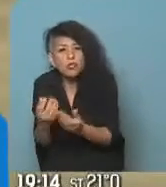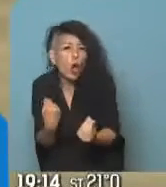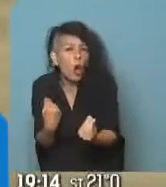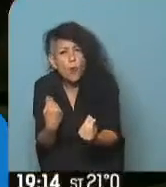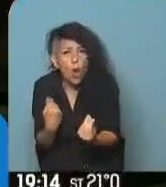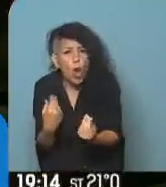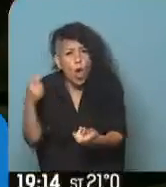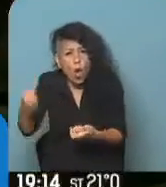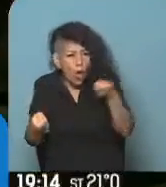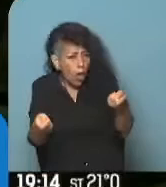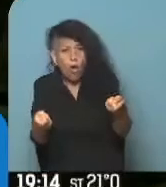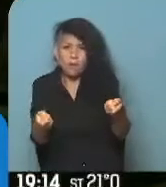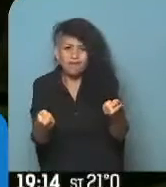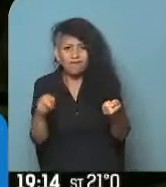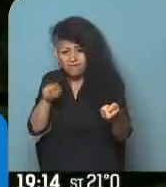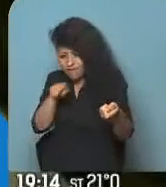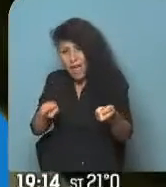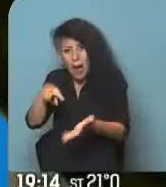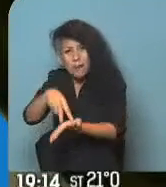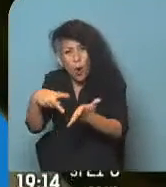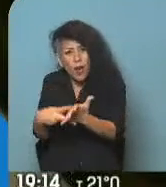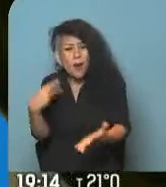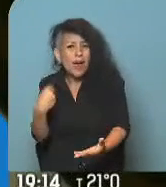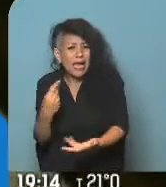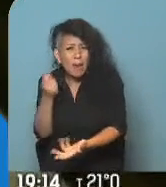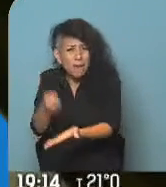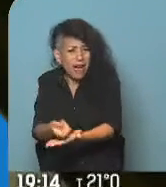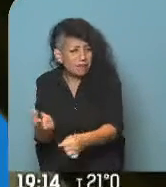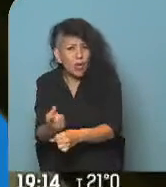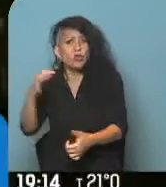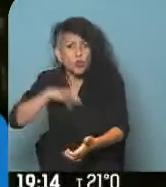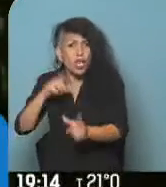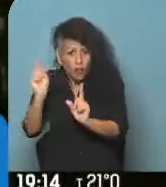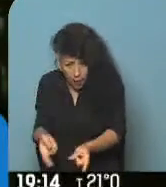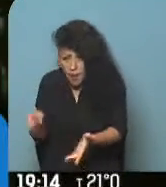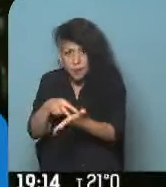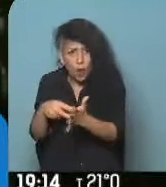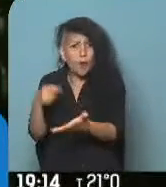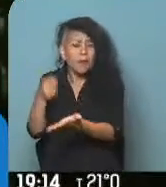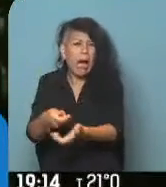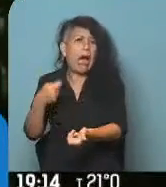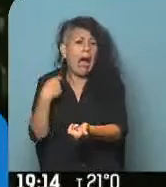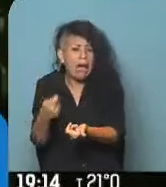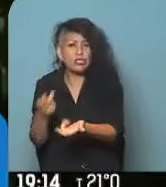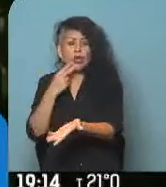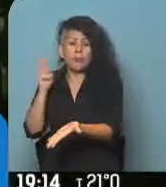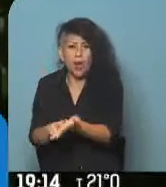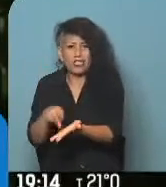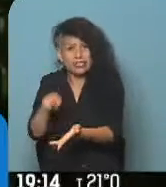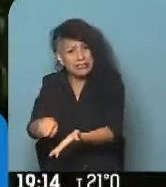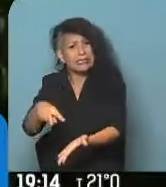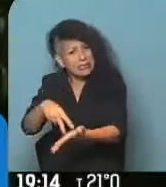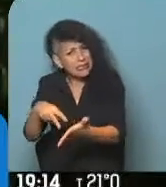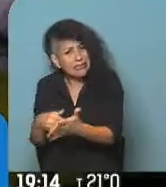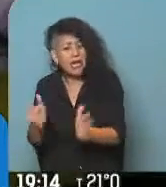que de repente está con serios problemas para pagar incluso los sueldos y otros gastos, impuestos, etc. Con lo cual nosotros decimos